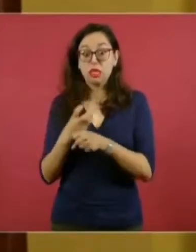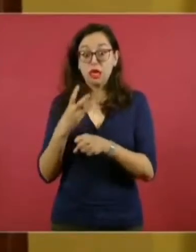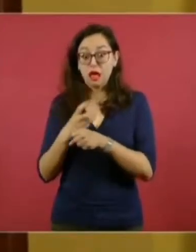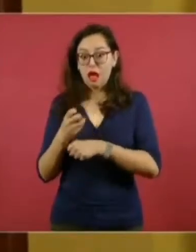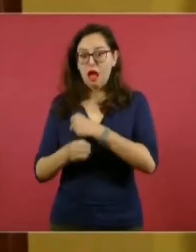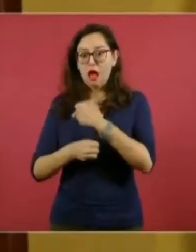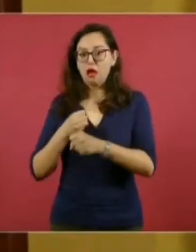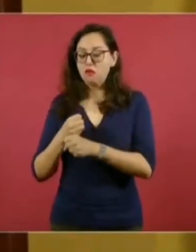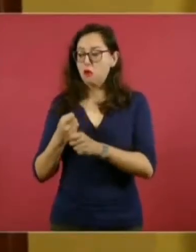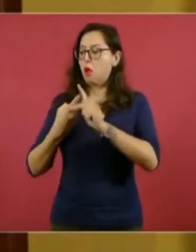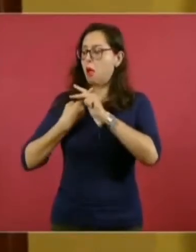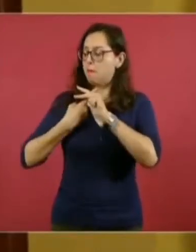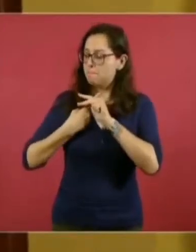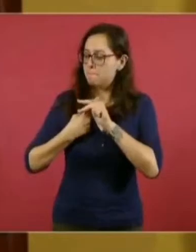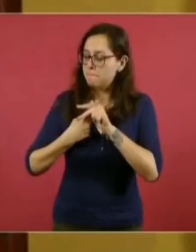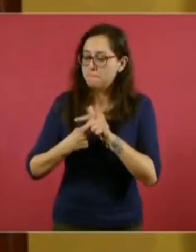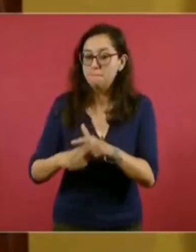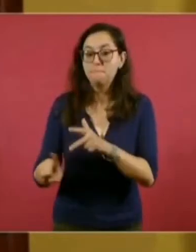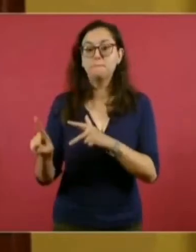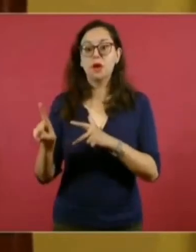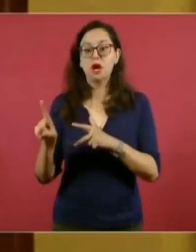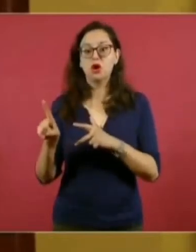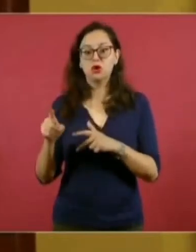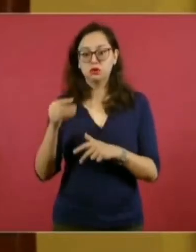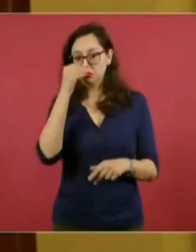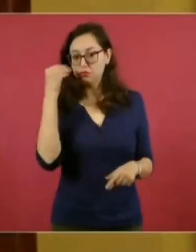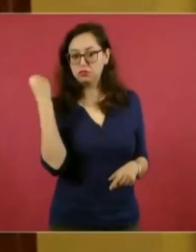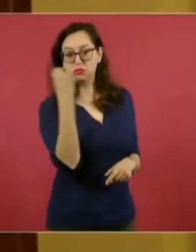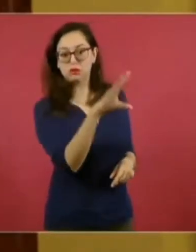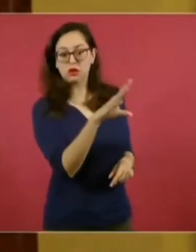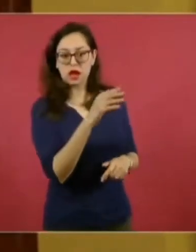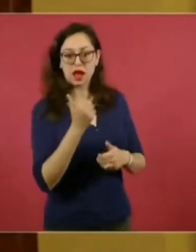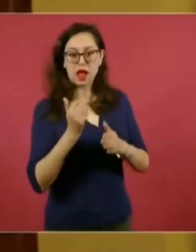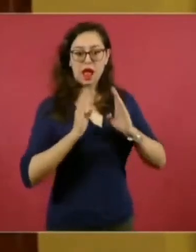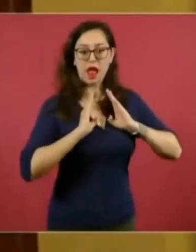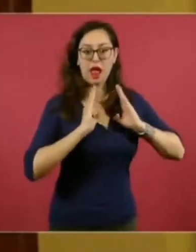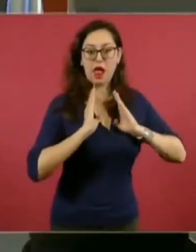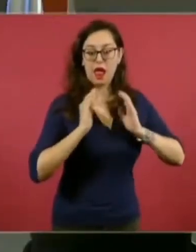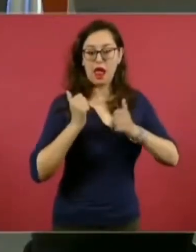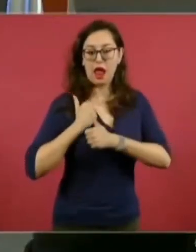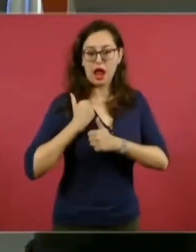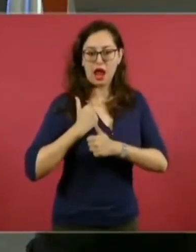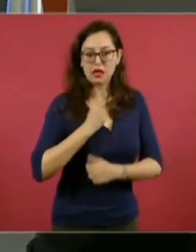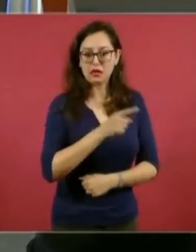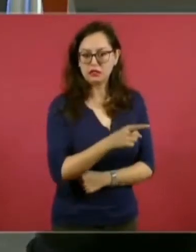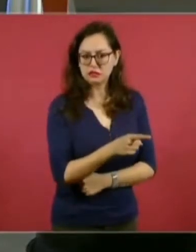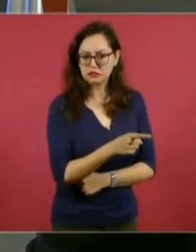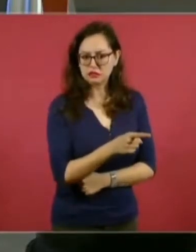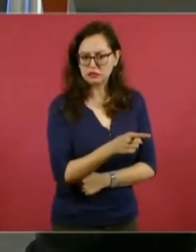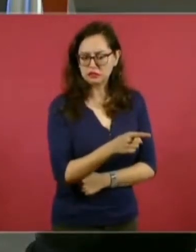Esta conjetura fue impulsada, entre otros, por la pseudoperiodista